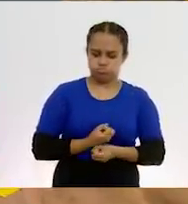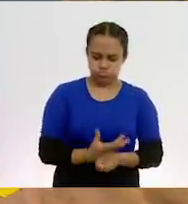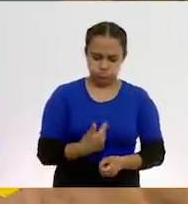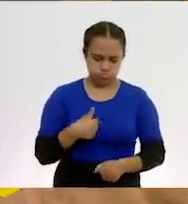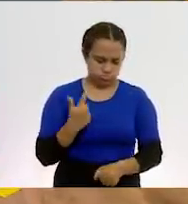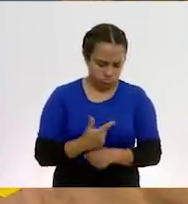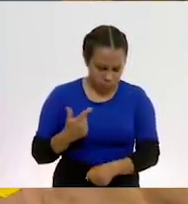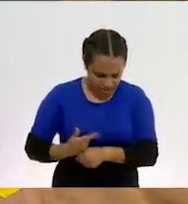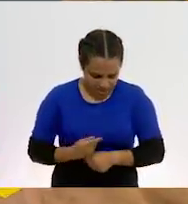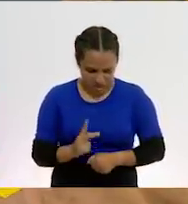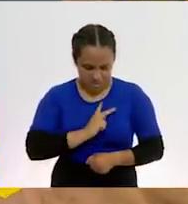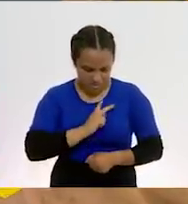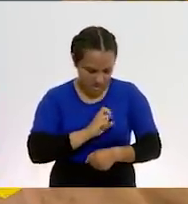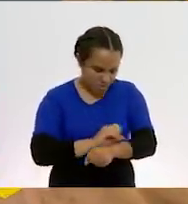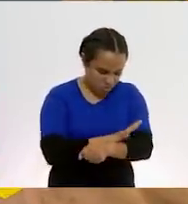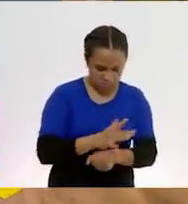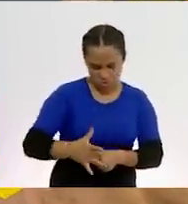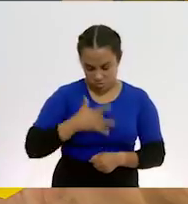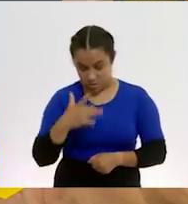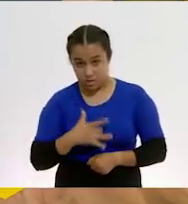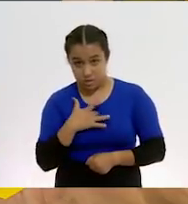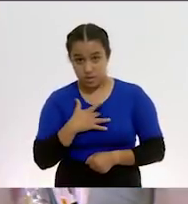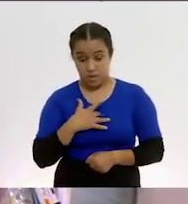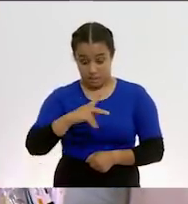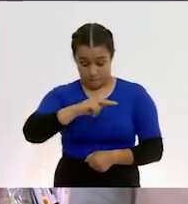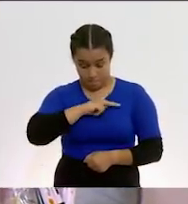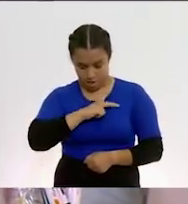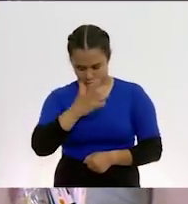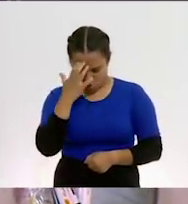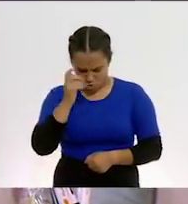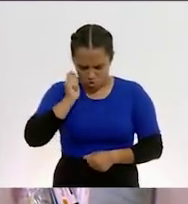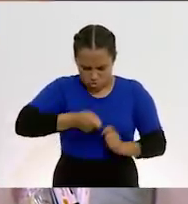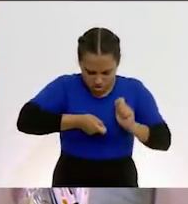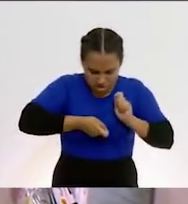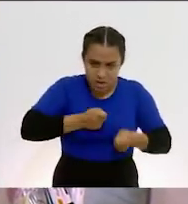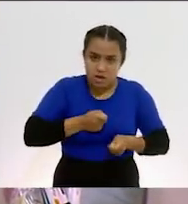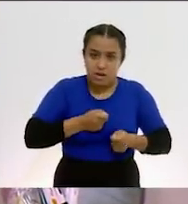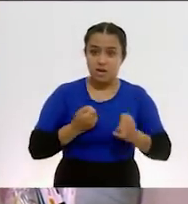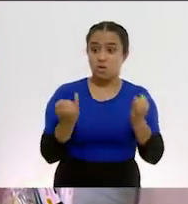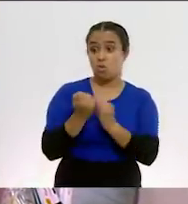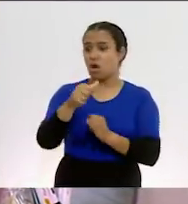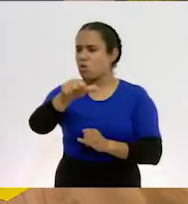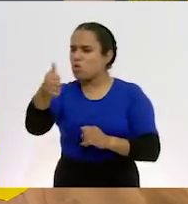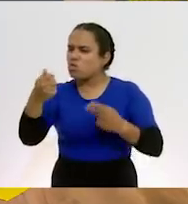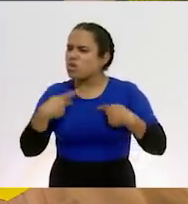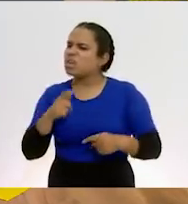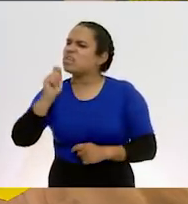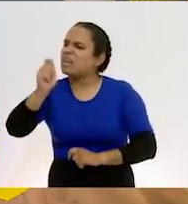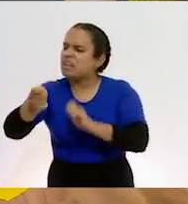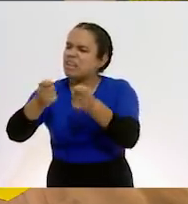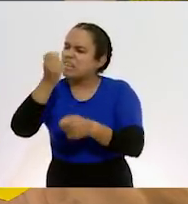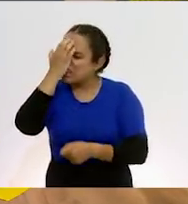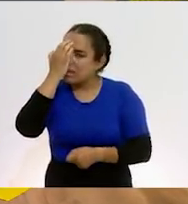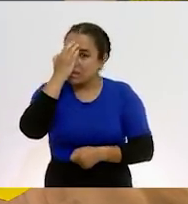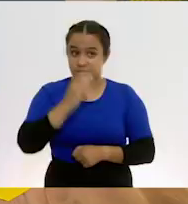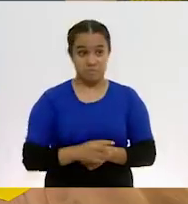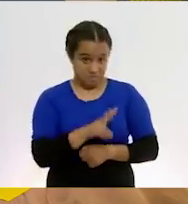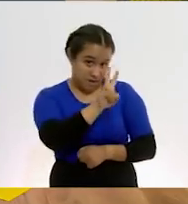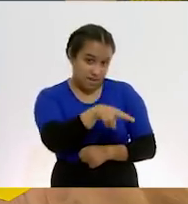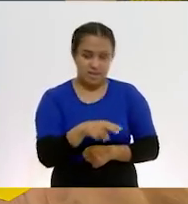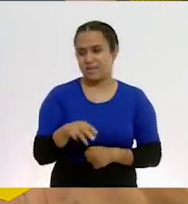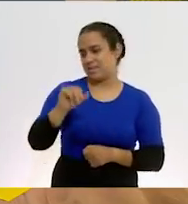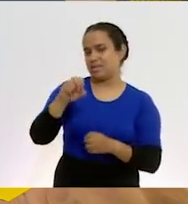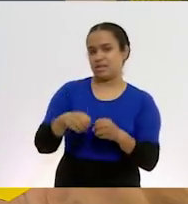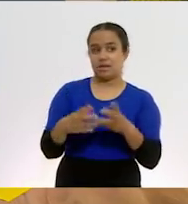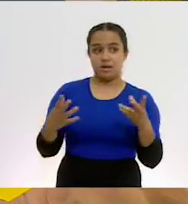identificar nuestras emociones, conocernos a nosotros mismos y conocer a los demás. ¿Estás de acuerdo? Estoy muy de acuerdo.